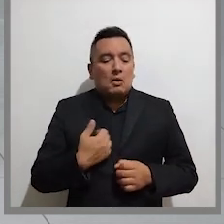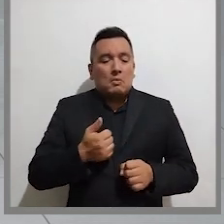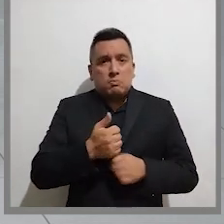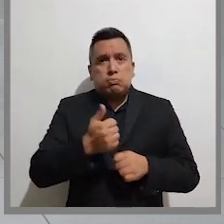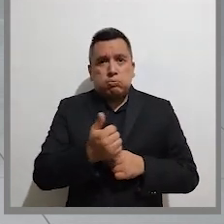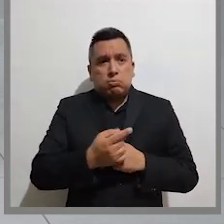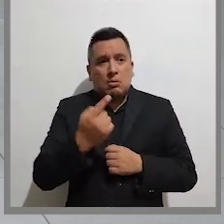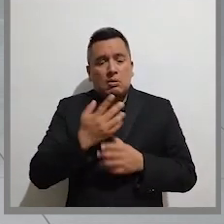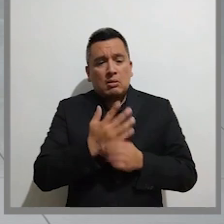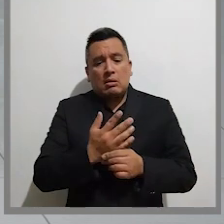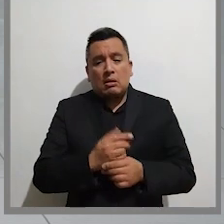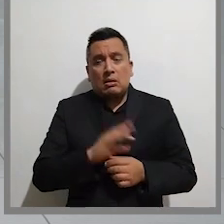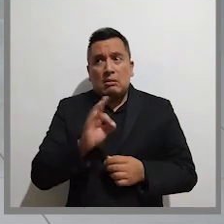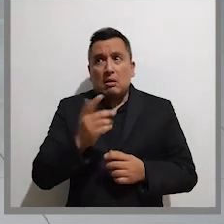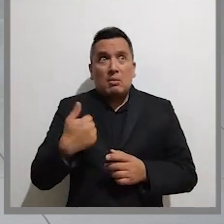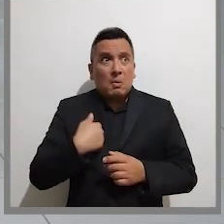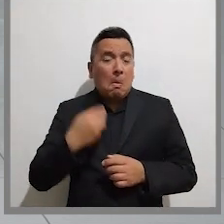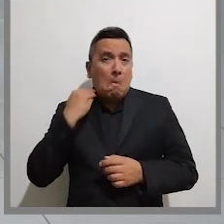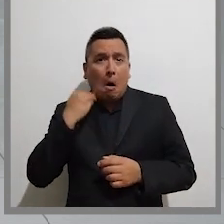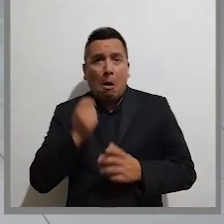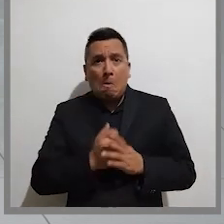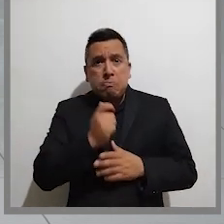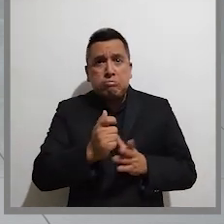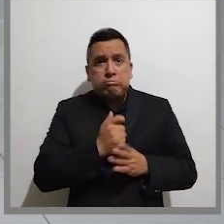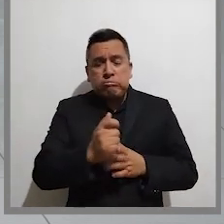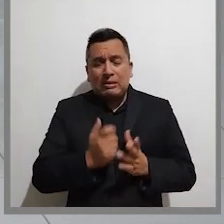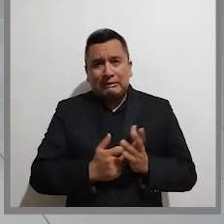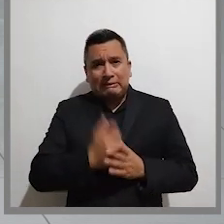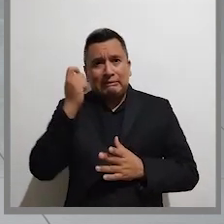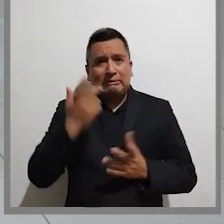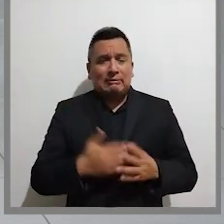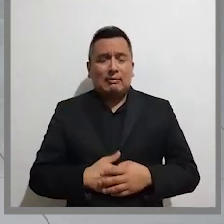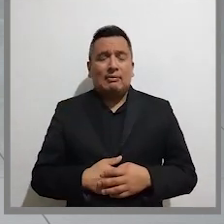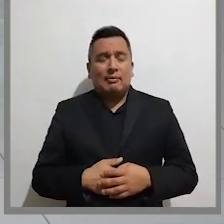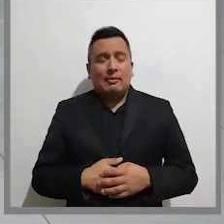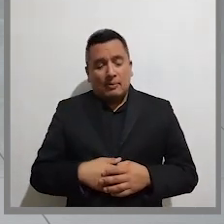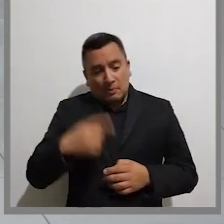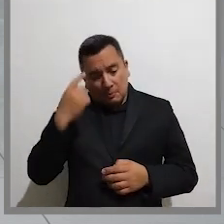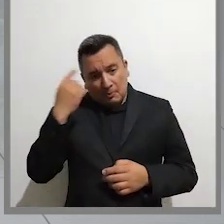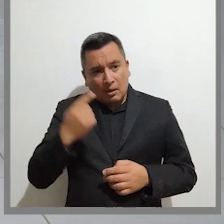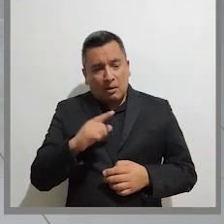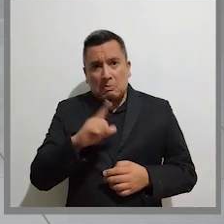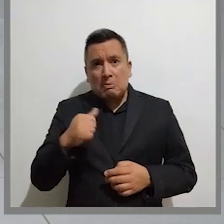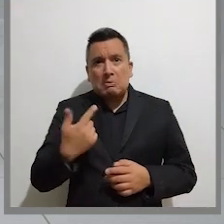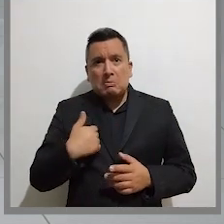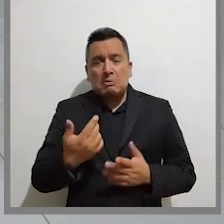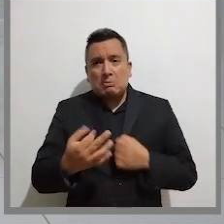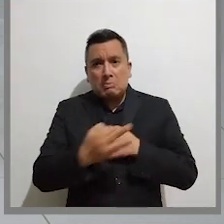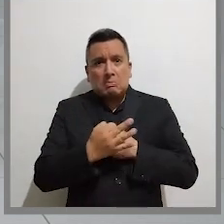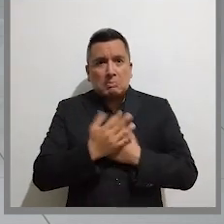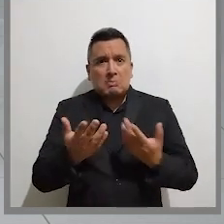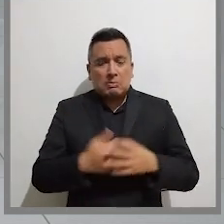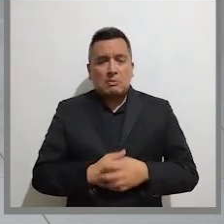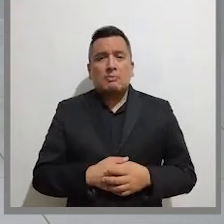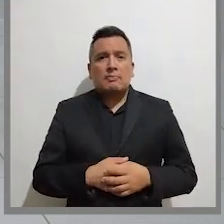violencia, porque dicen, oye, me va a salir muy caro pagarle a un abogado para establecer una cuestión